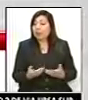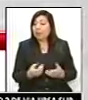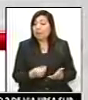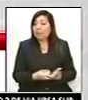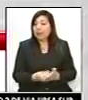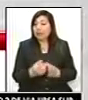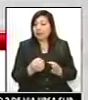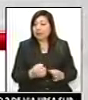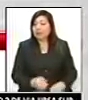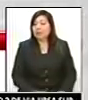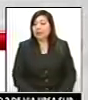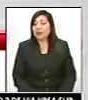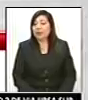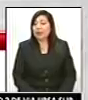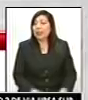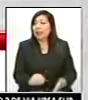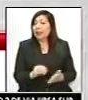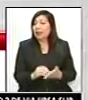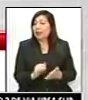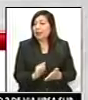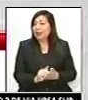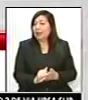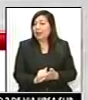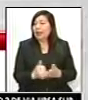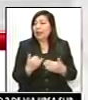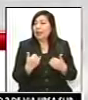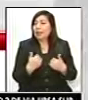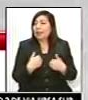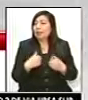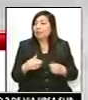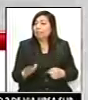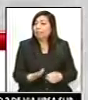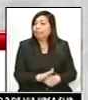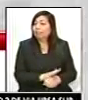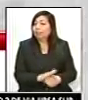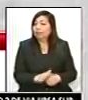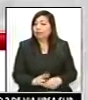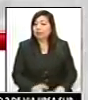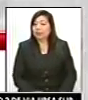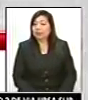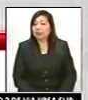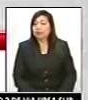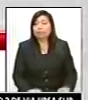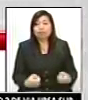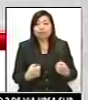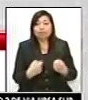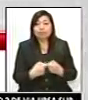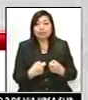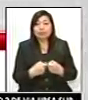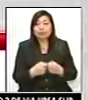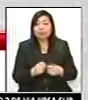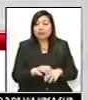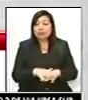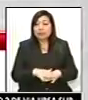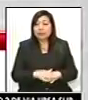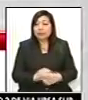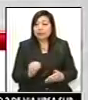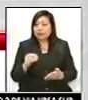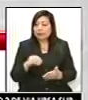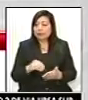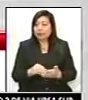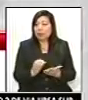precio firme. El concesionario debía abastecer al Servicio Público de Electricidad suministrando la